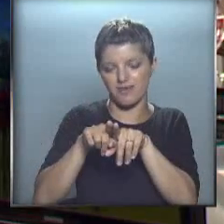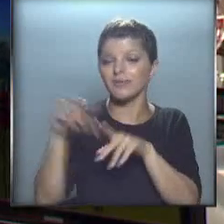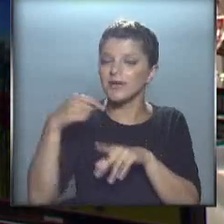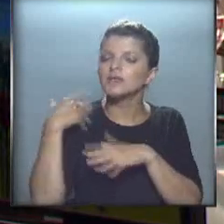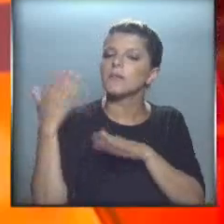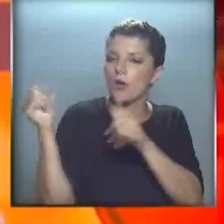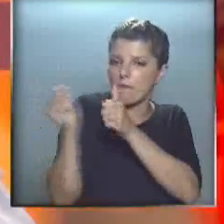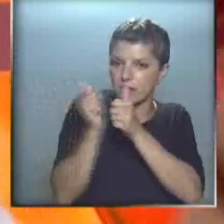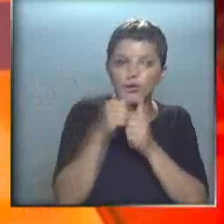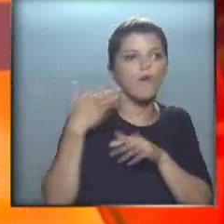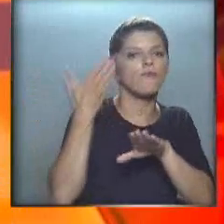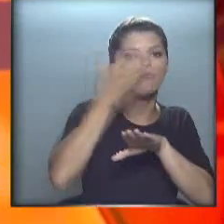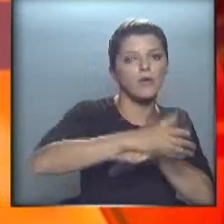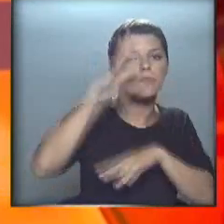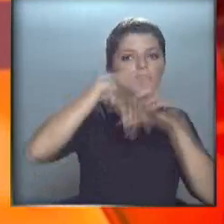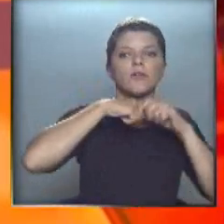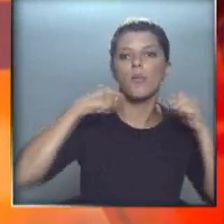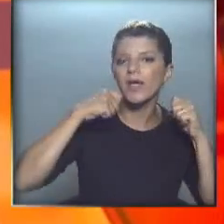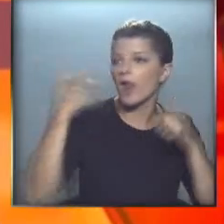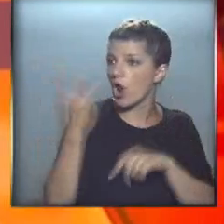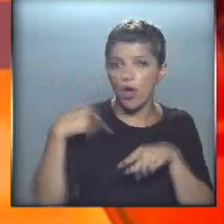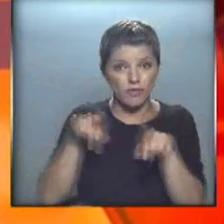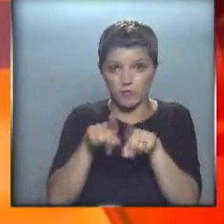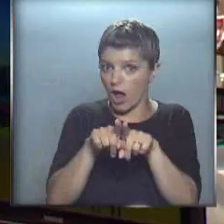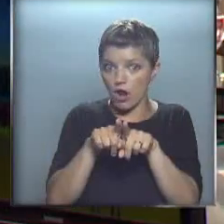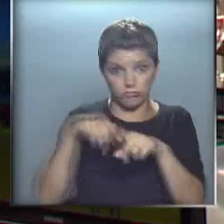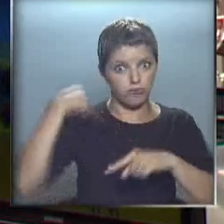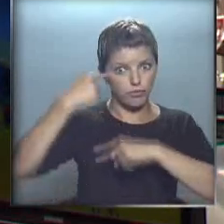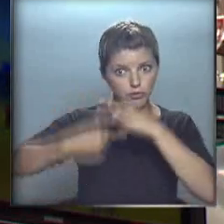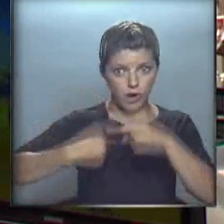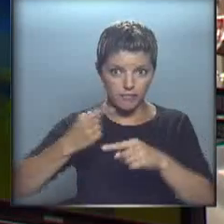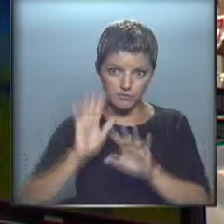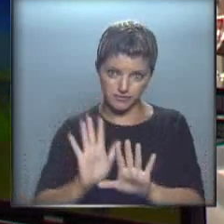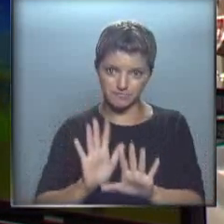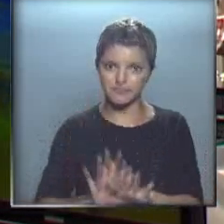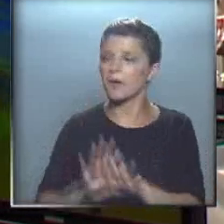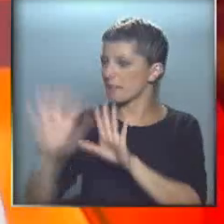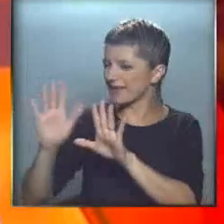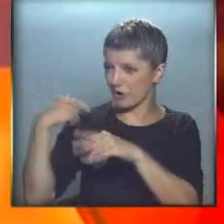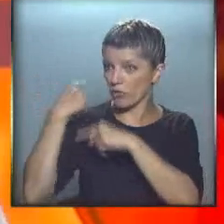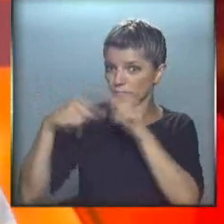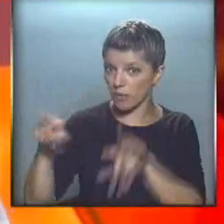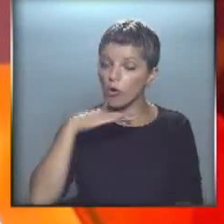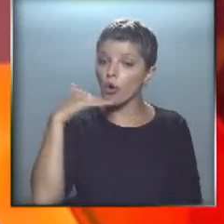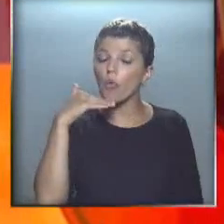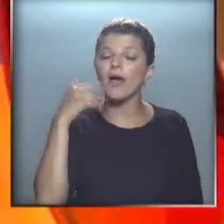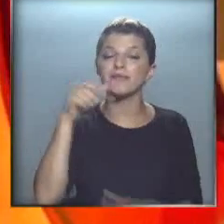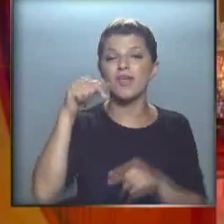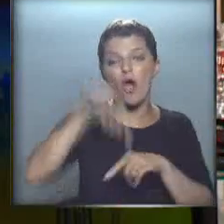abuelas. Somos más hermanos que nunca, seguimos siendo hermanos. Muy bien, vamos a seguir con Juan. Nos vamos a quedar con más un ratito más.